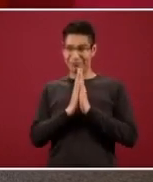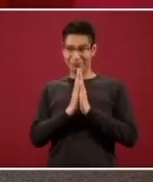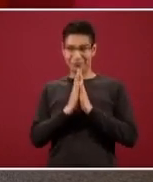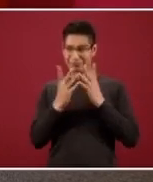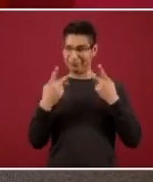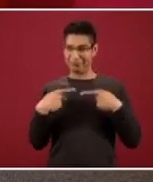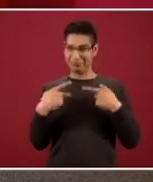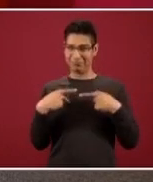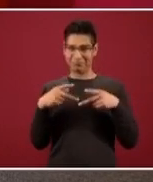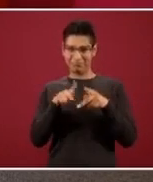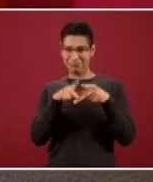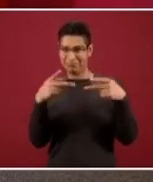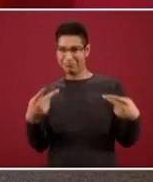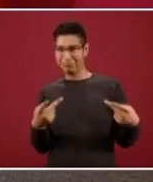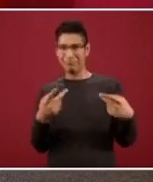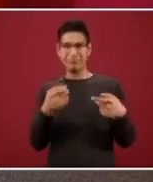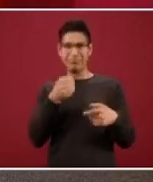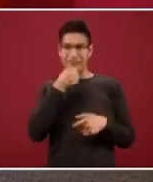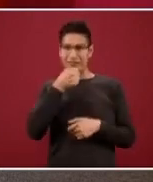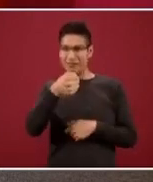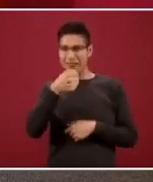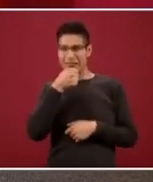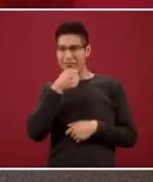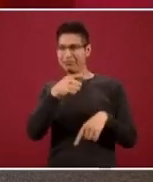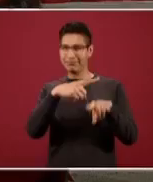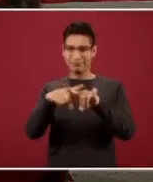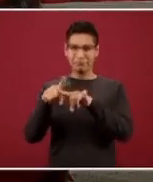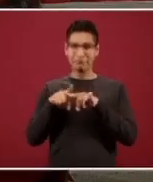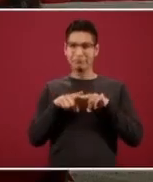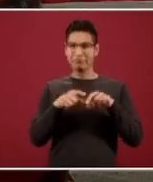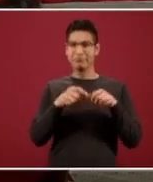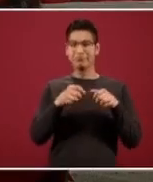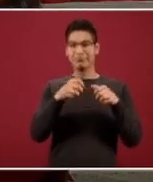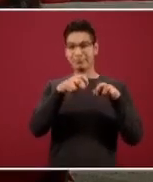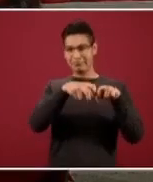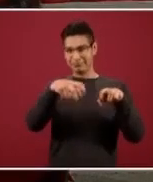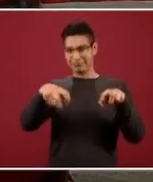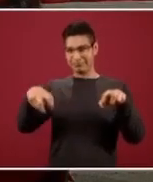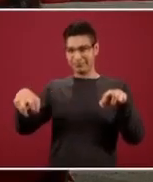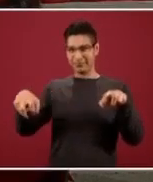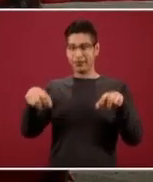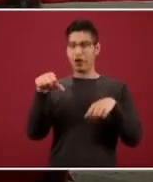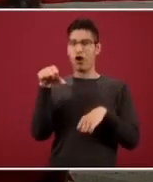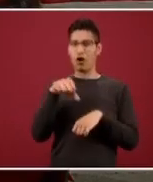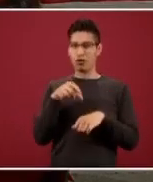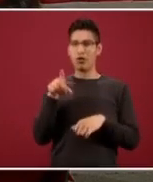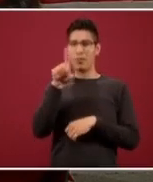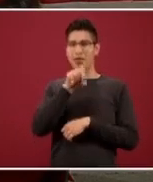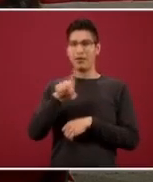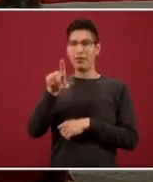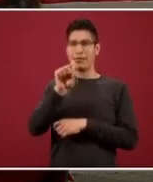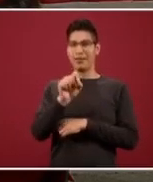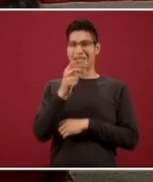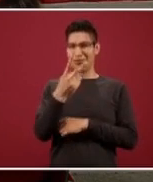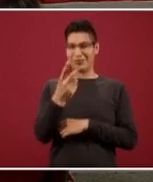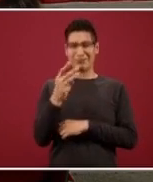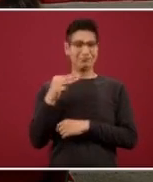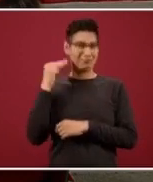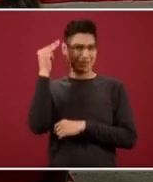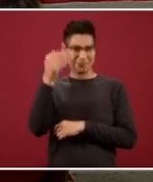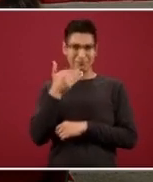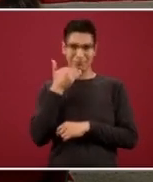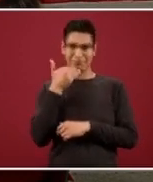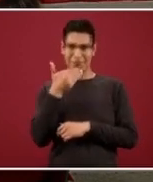están hoy acompañándonos este domingo 22 de marzo. Muy bienvenidas